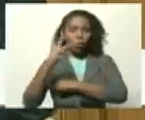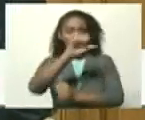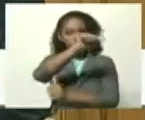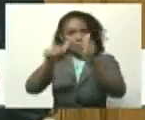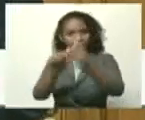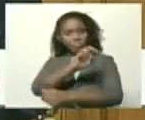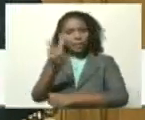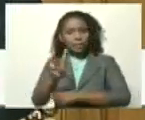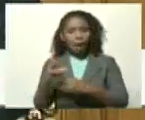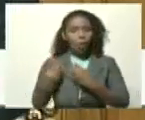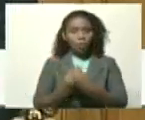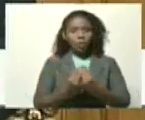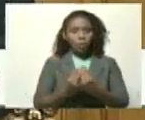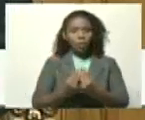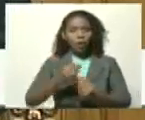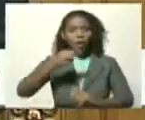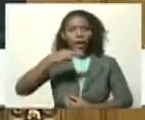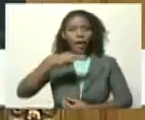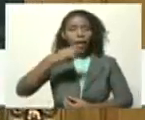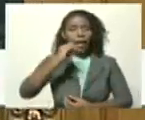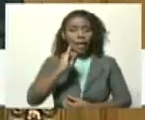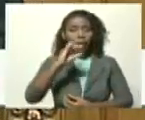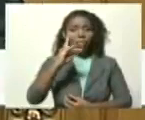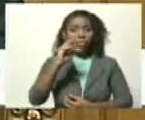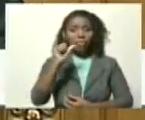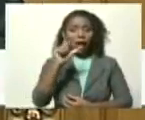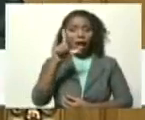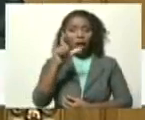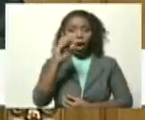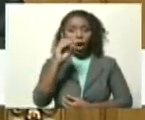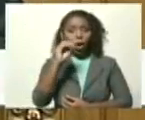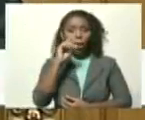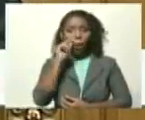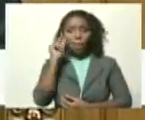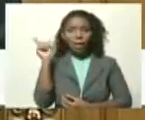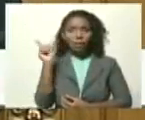vicepresidencia. Y al compañero Didalco Bolívar, sabe Didalco